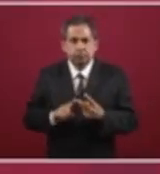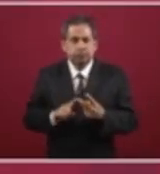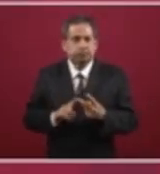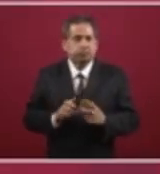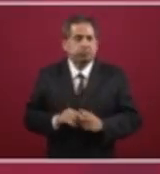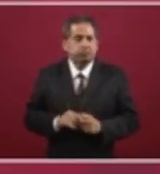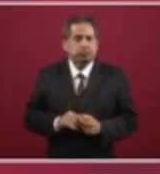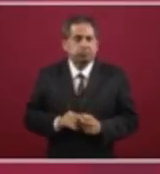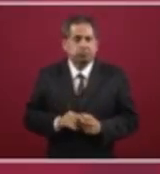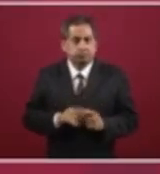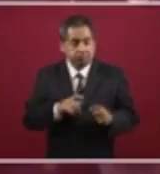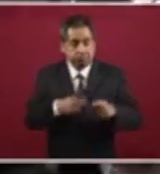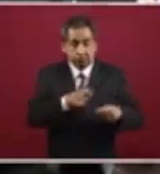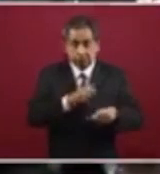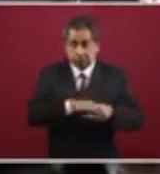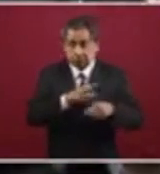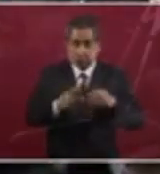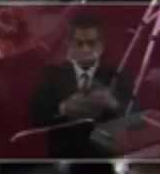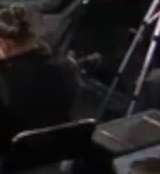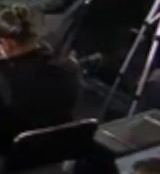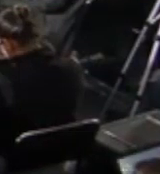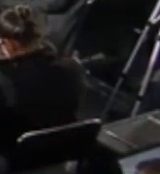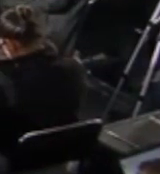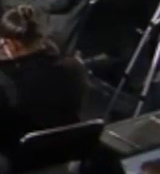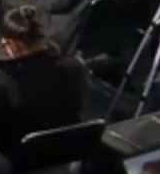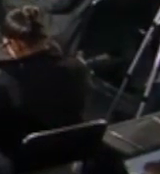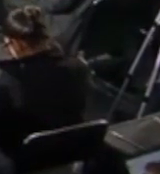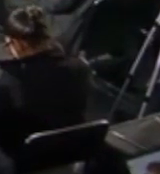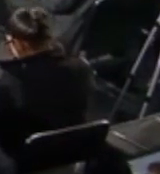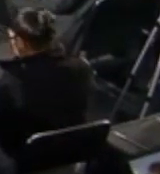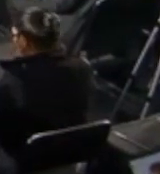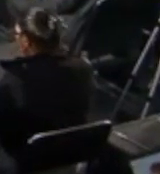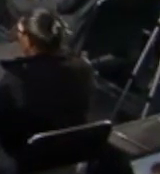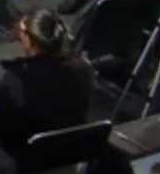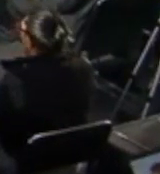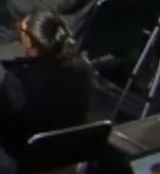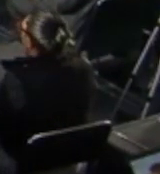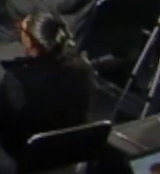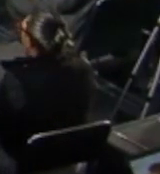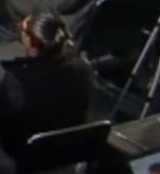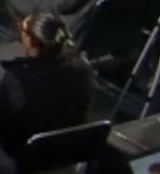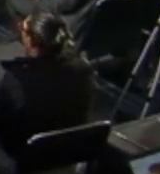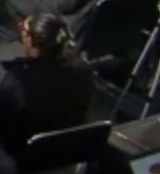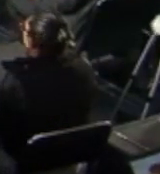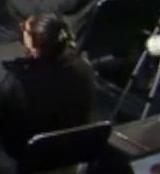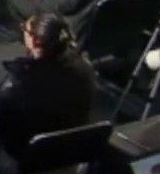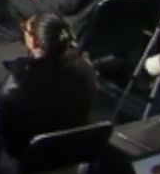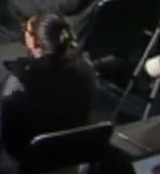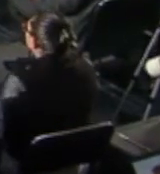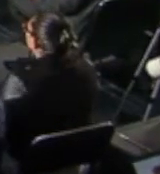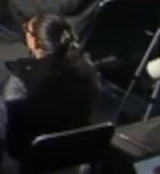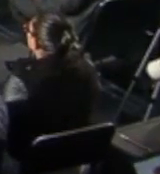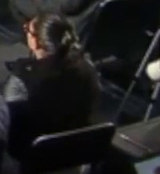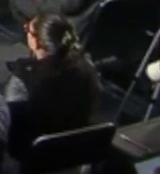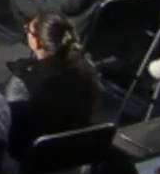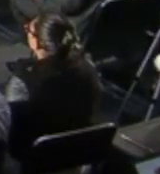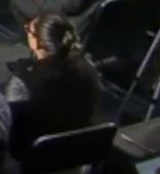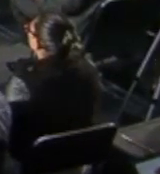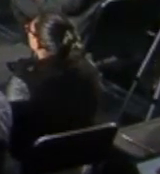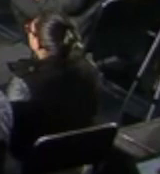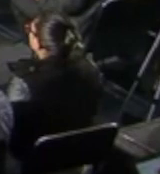no entregar nuevas concesiones, porque no hacen falta.